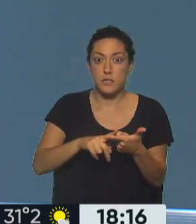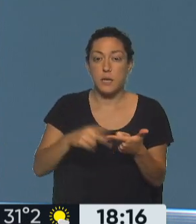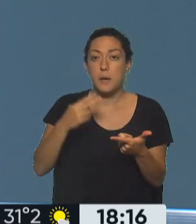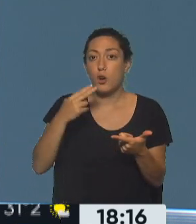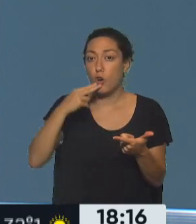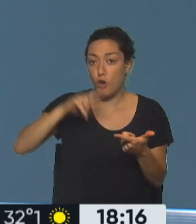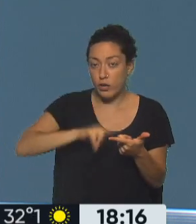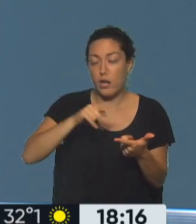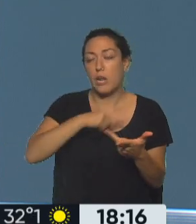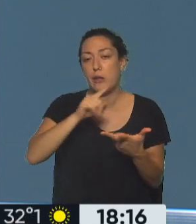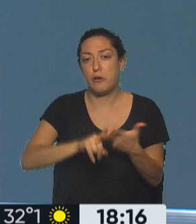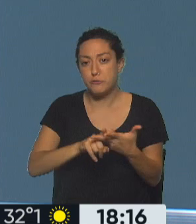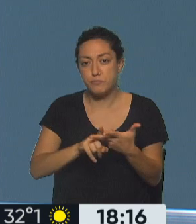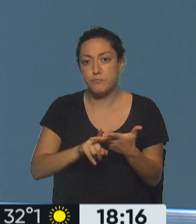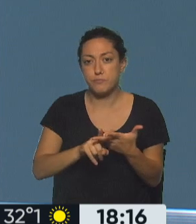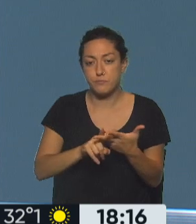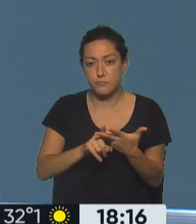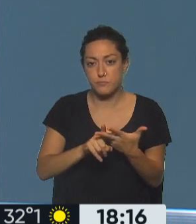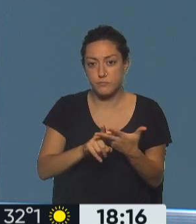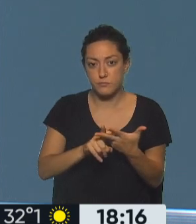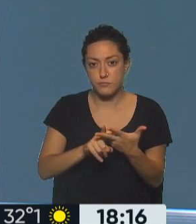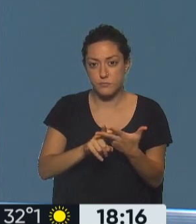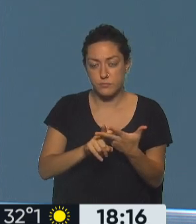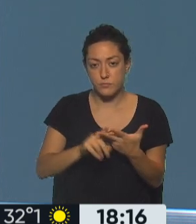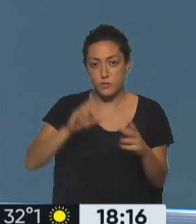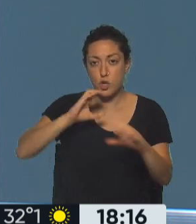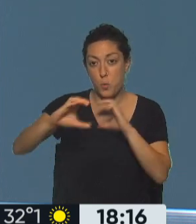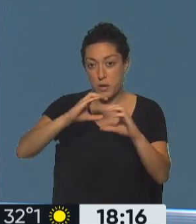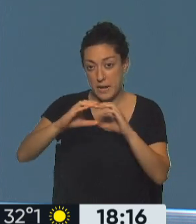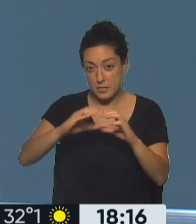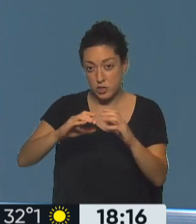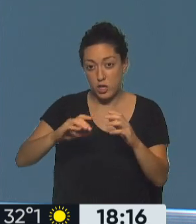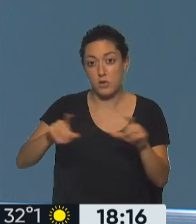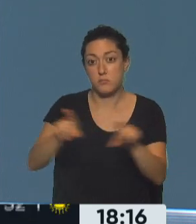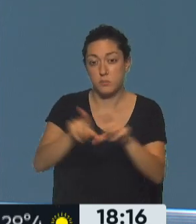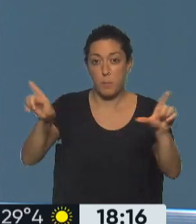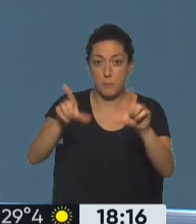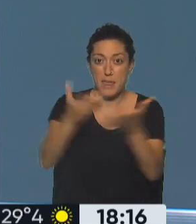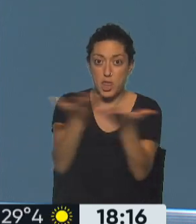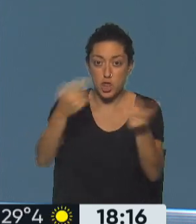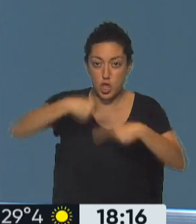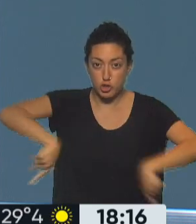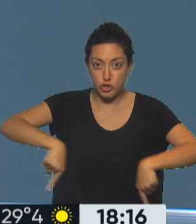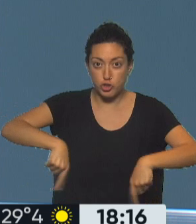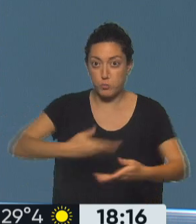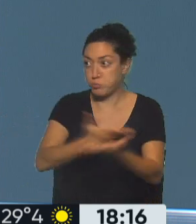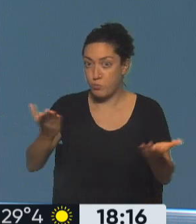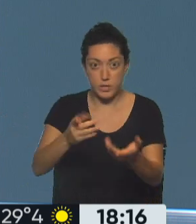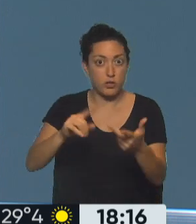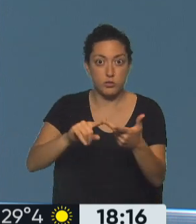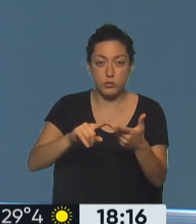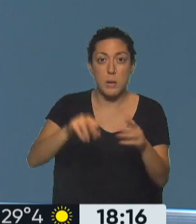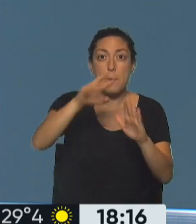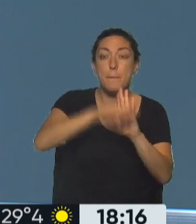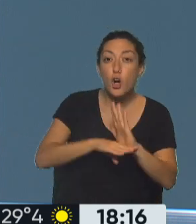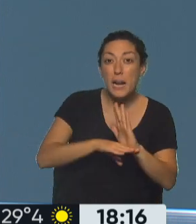Correos, estamos hablando de incluso la empresa brasileña de comunicación que nuclea a los medios estatales, es decir, que los saca del